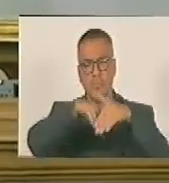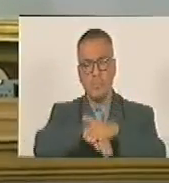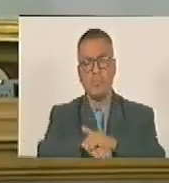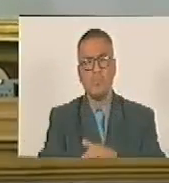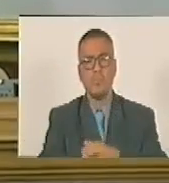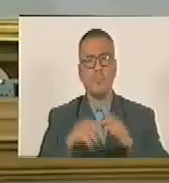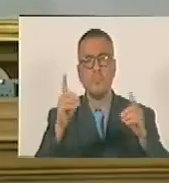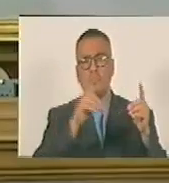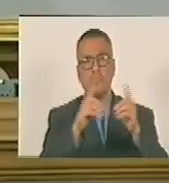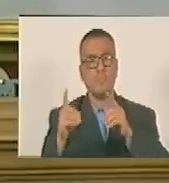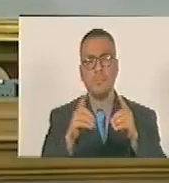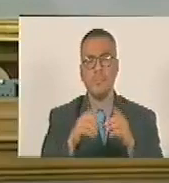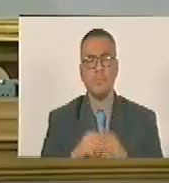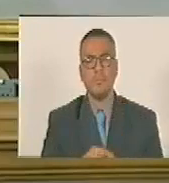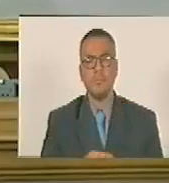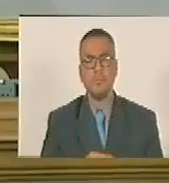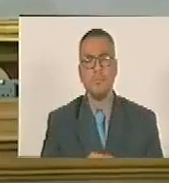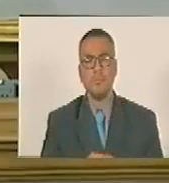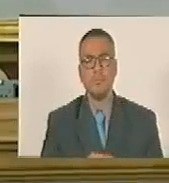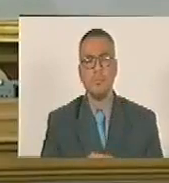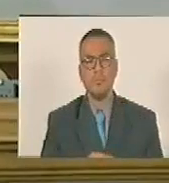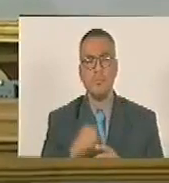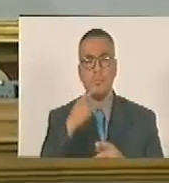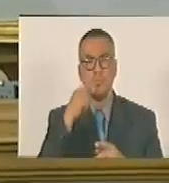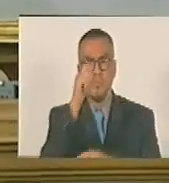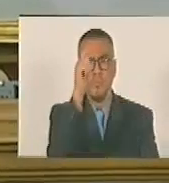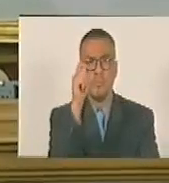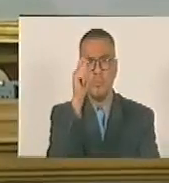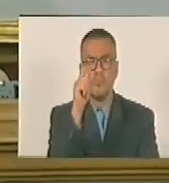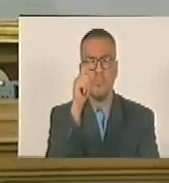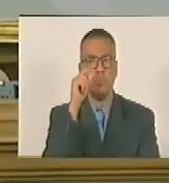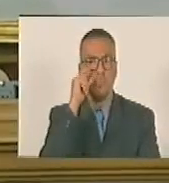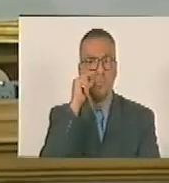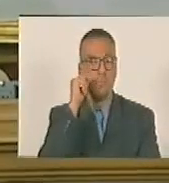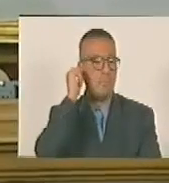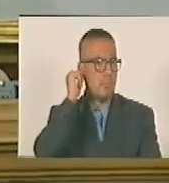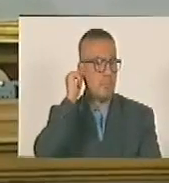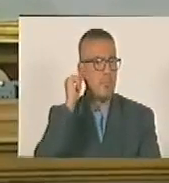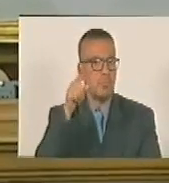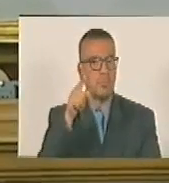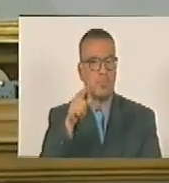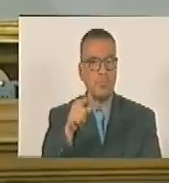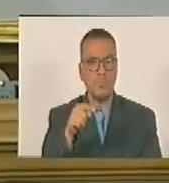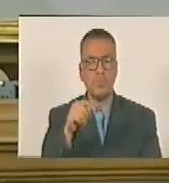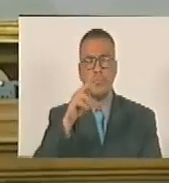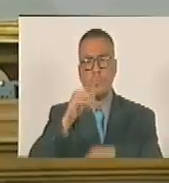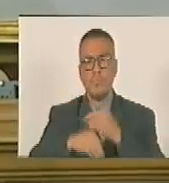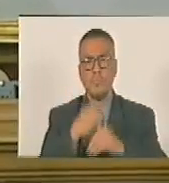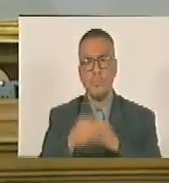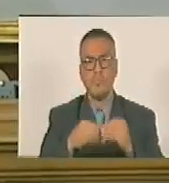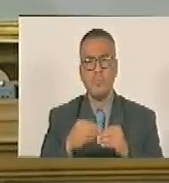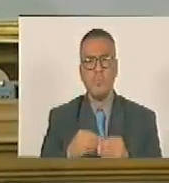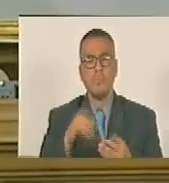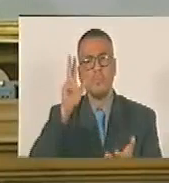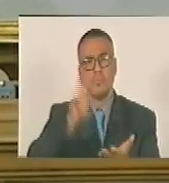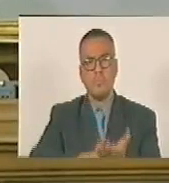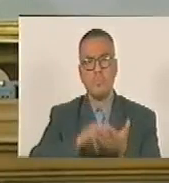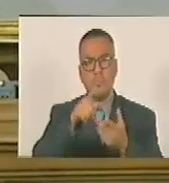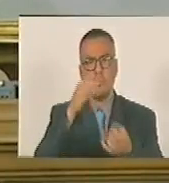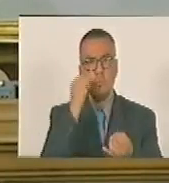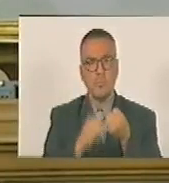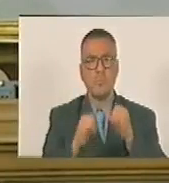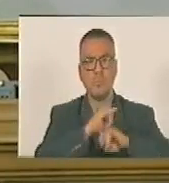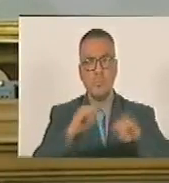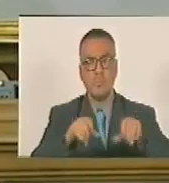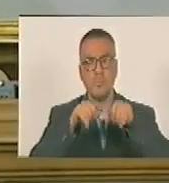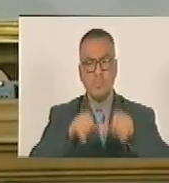Interior y de Debates. Las honorables diputadas y los honorables diputados que estén a favor con aprobar que se concluya la